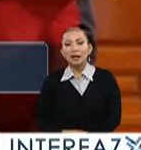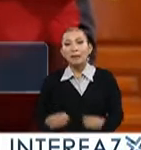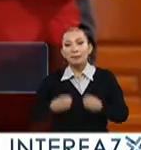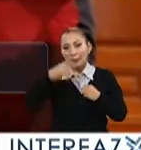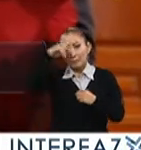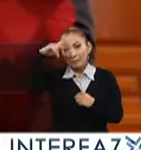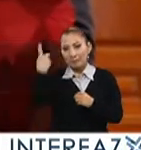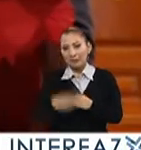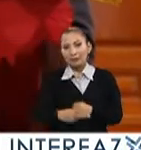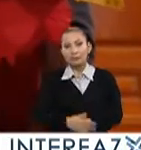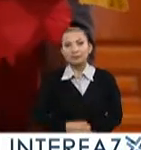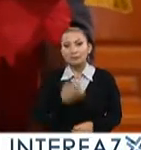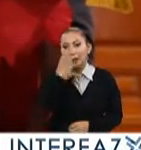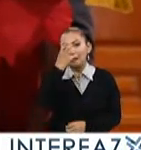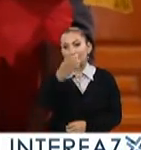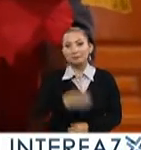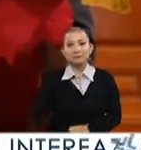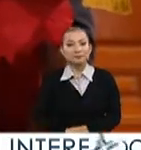¡Viva México!